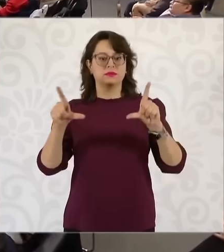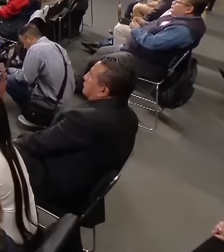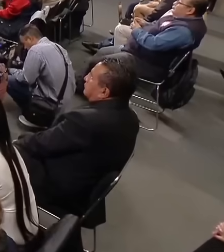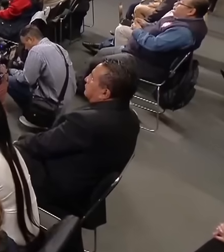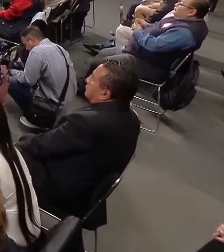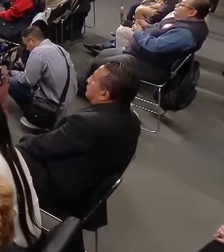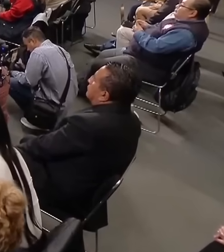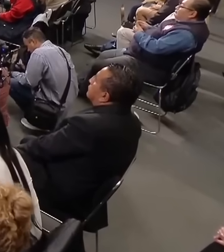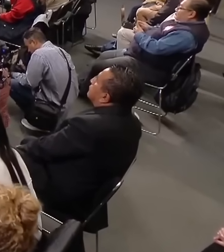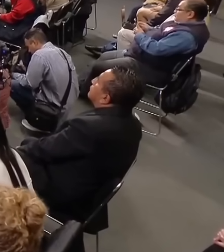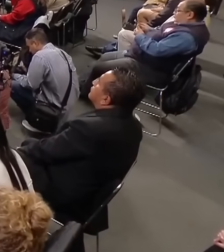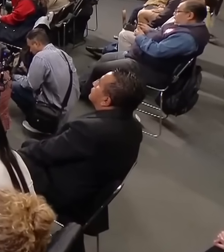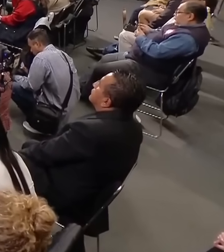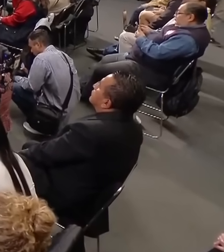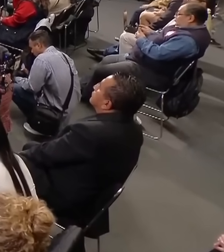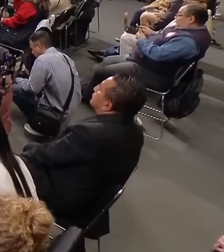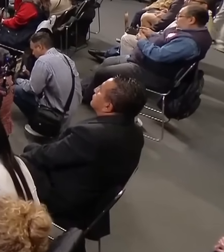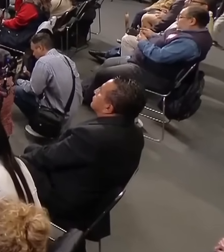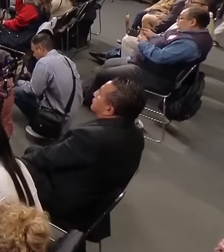IMSS?